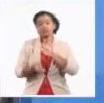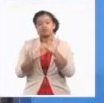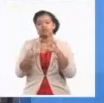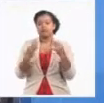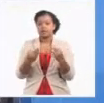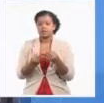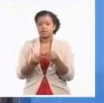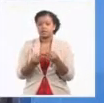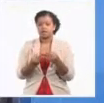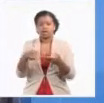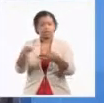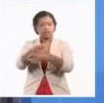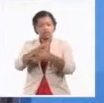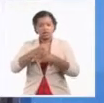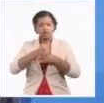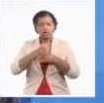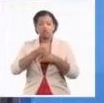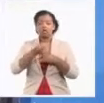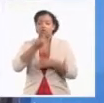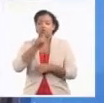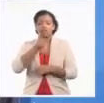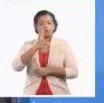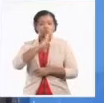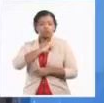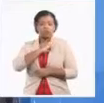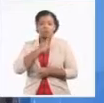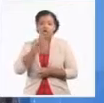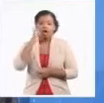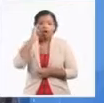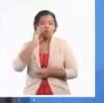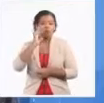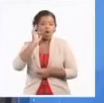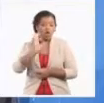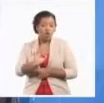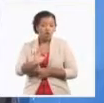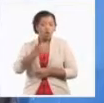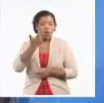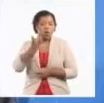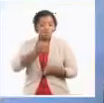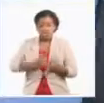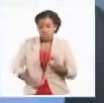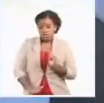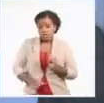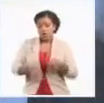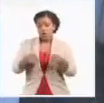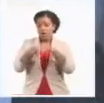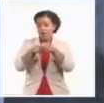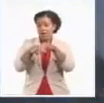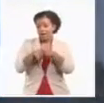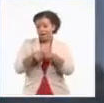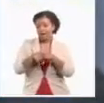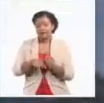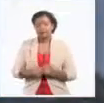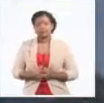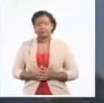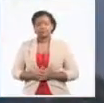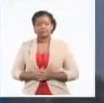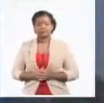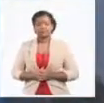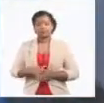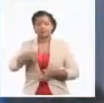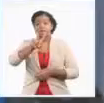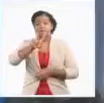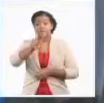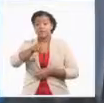tener sus responsabilidades sobre los abuelos, sobre los hijos, sobre las parejas. Una veintena de colegios electorales